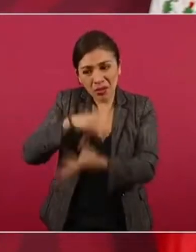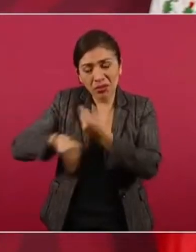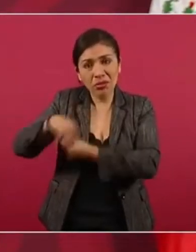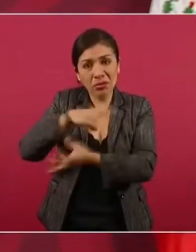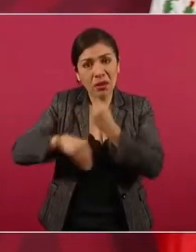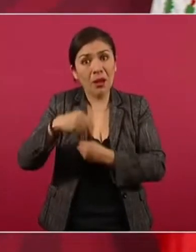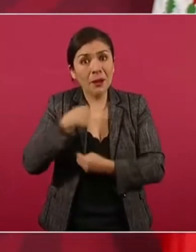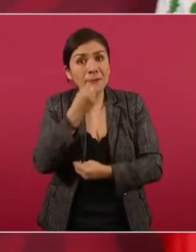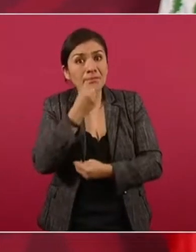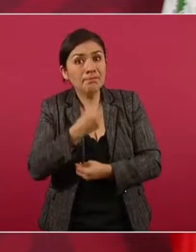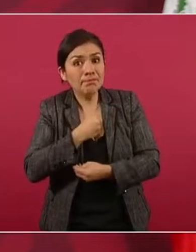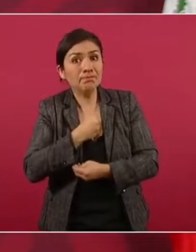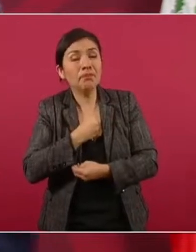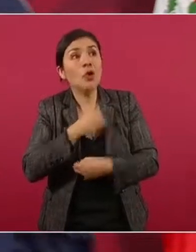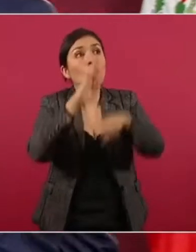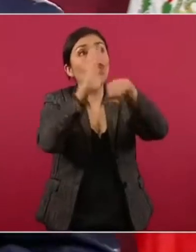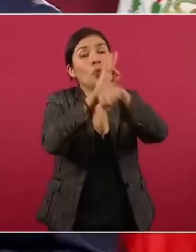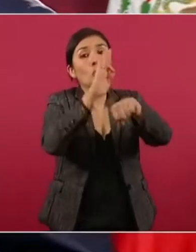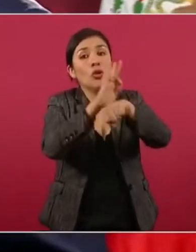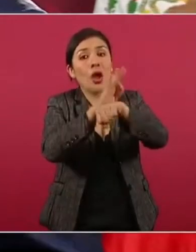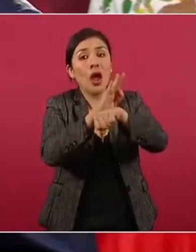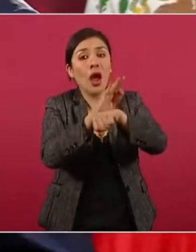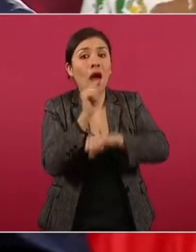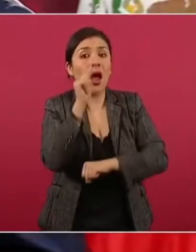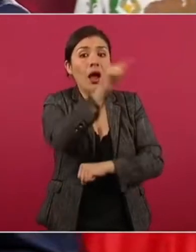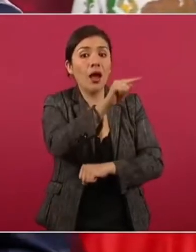para proteger